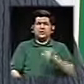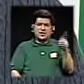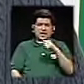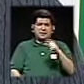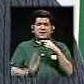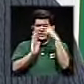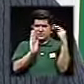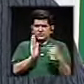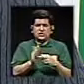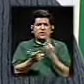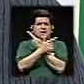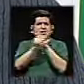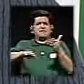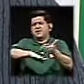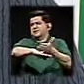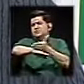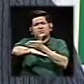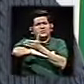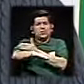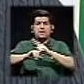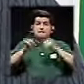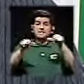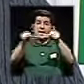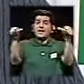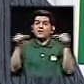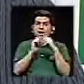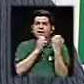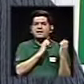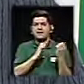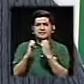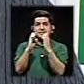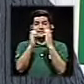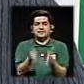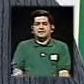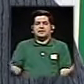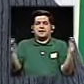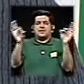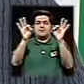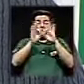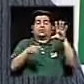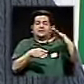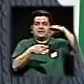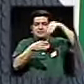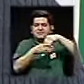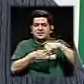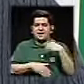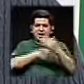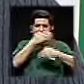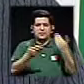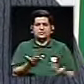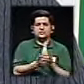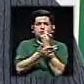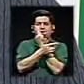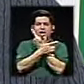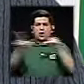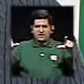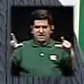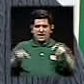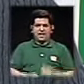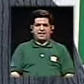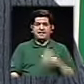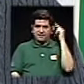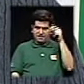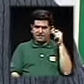liberalización ya era muy avanzado pero habían sectores estratégicos que faltaban de incorporar a la lógica neoliberal y